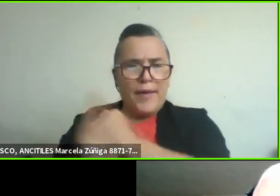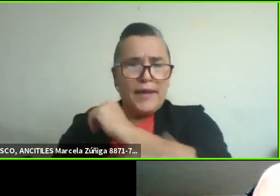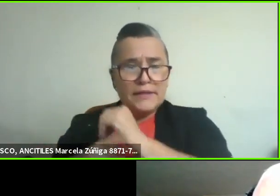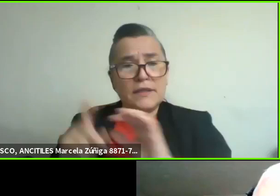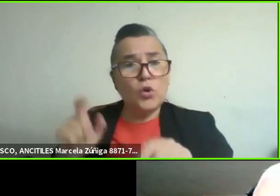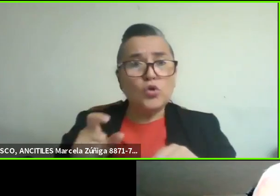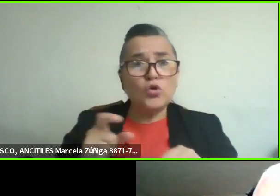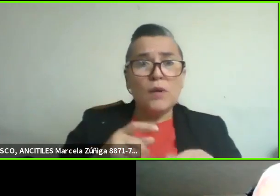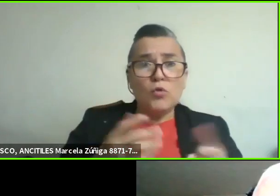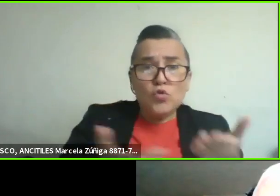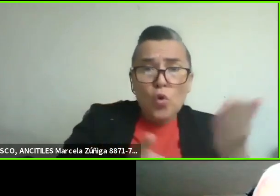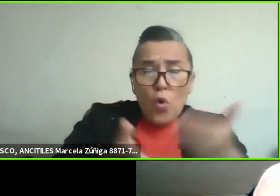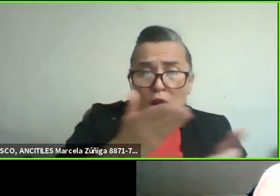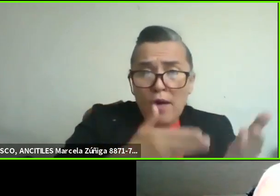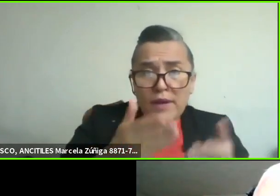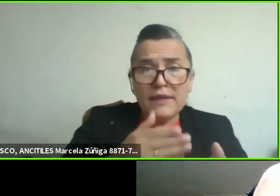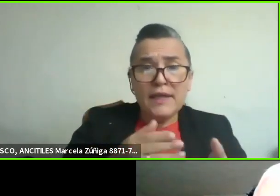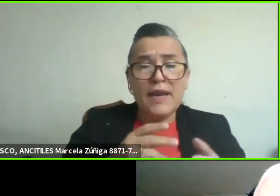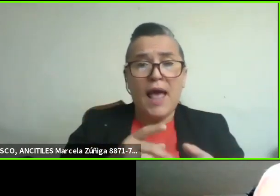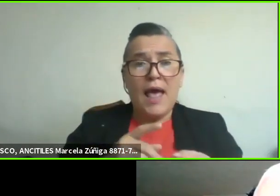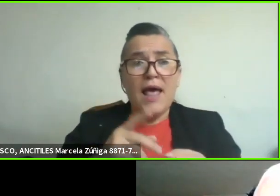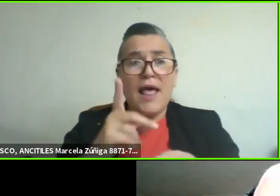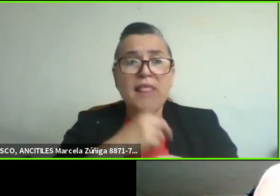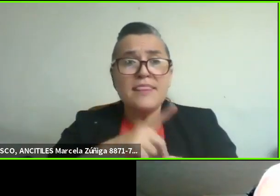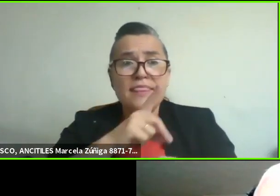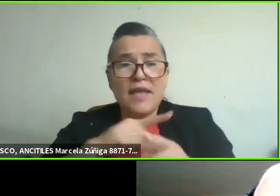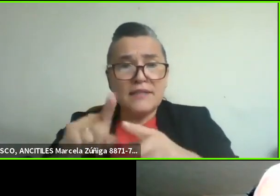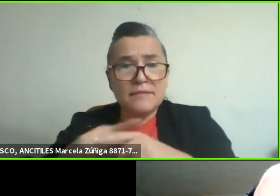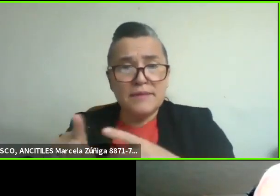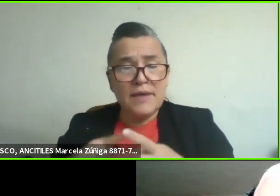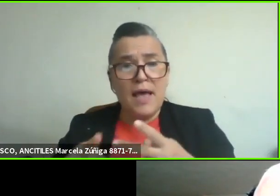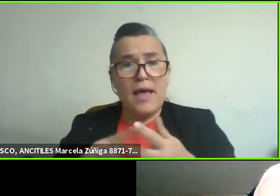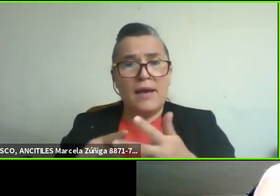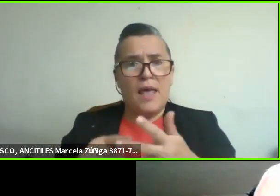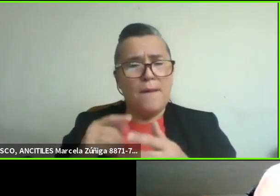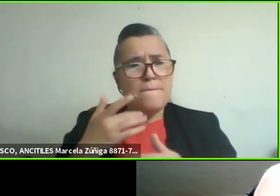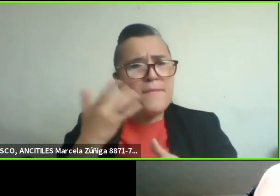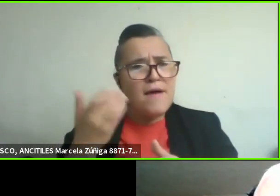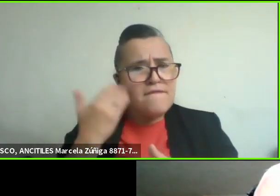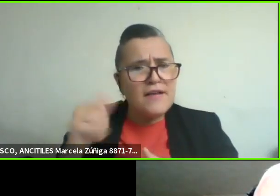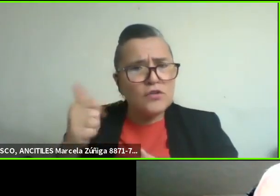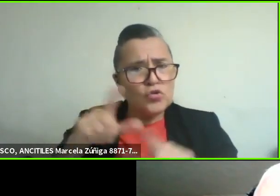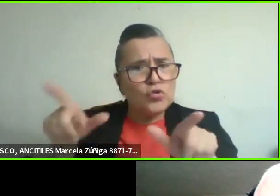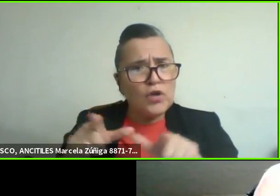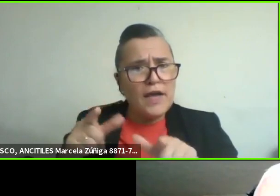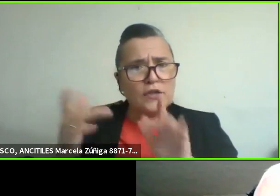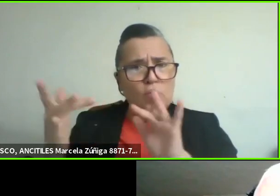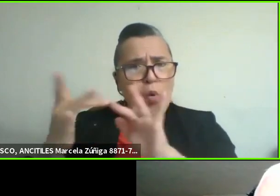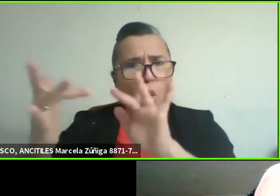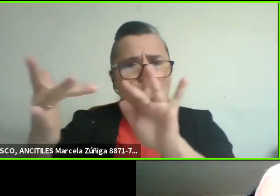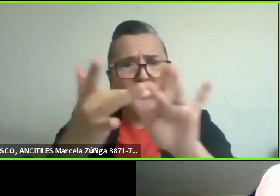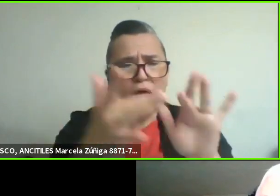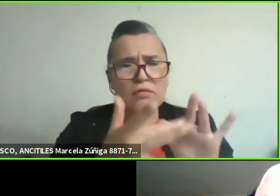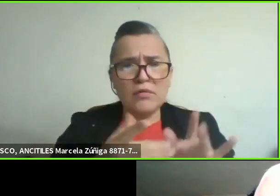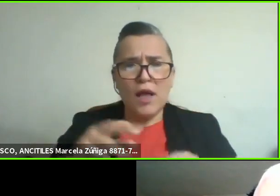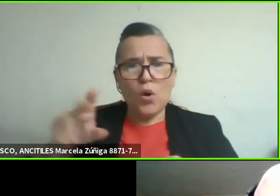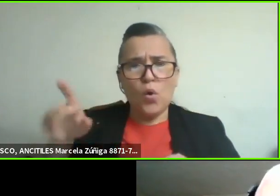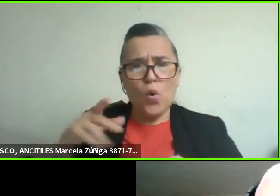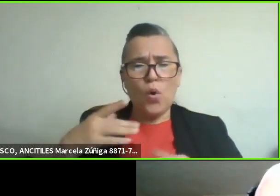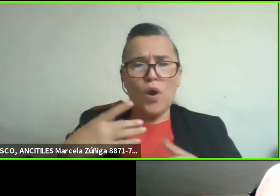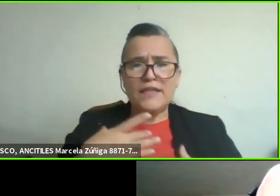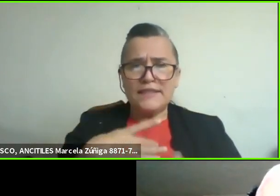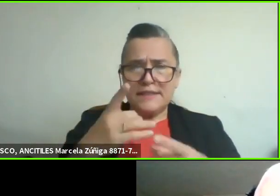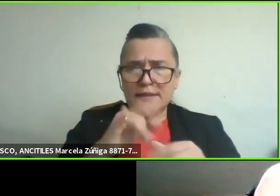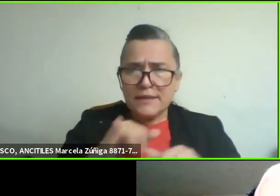internacional cooperación académica hay algún lugar donde es más fácil contactar a los colegas con intereses comunes por mi experiencia